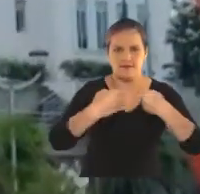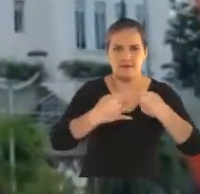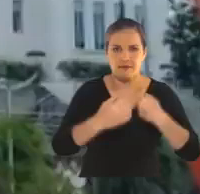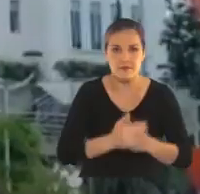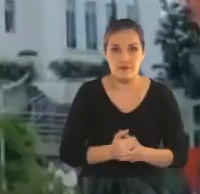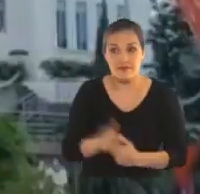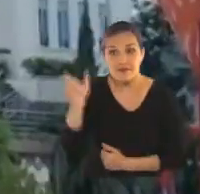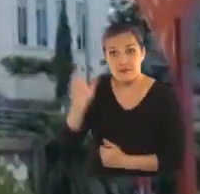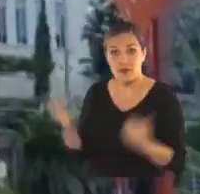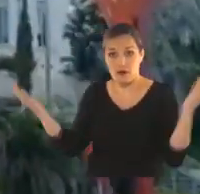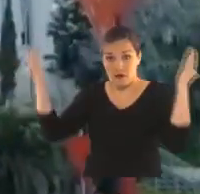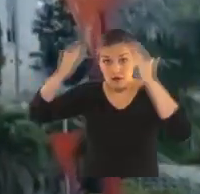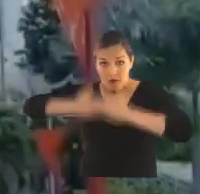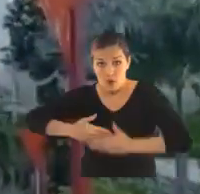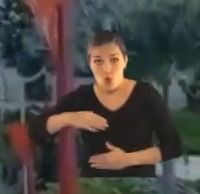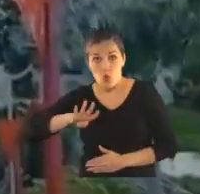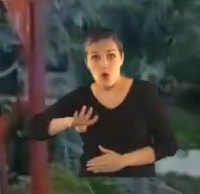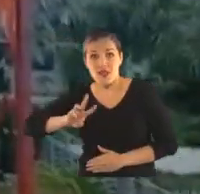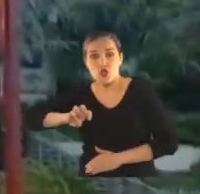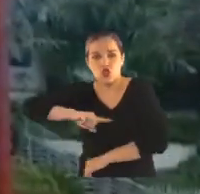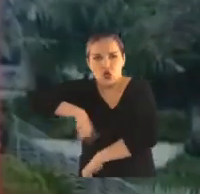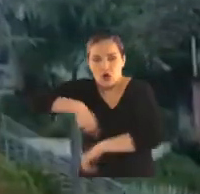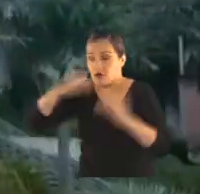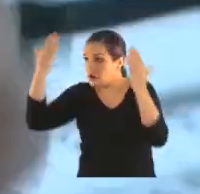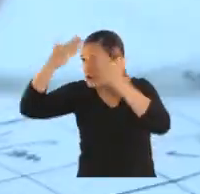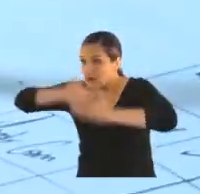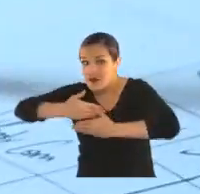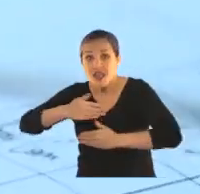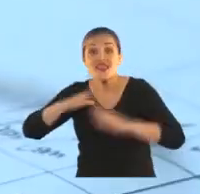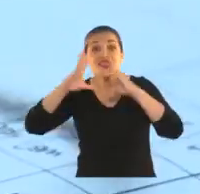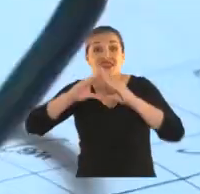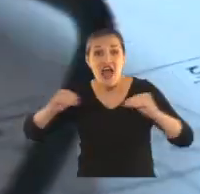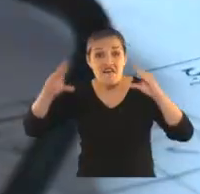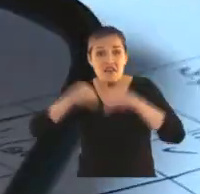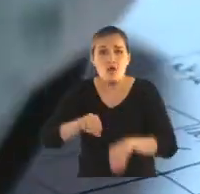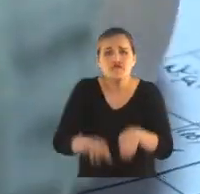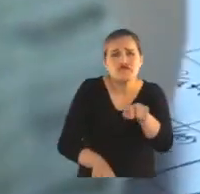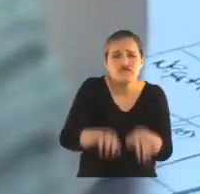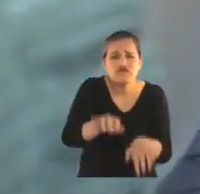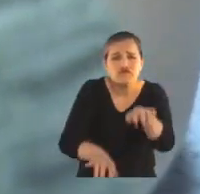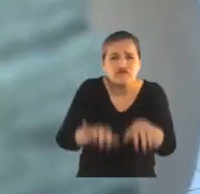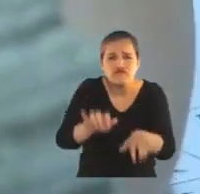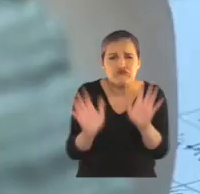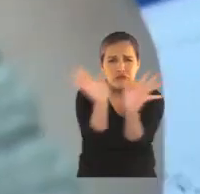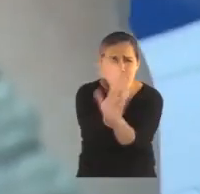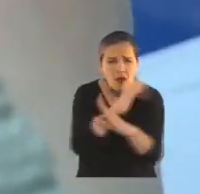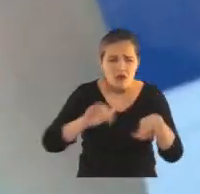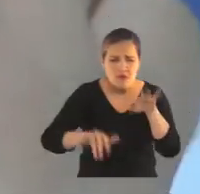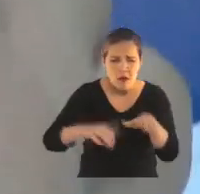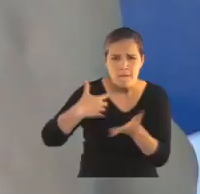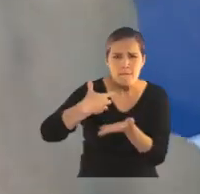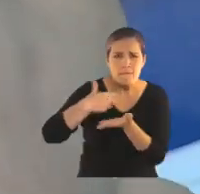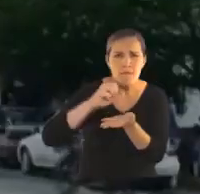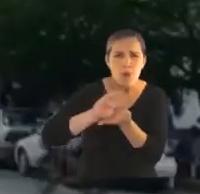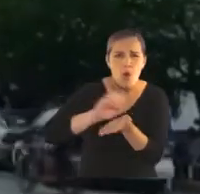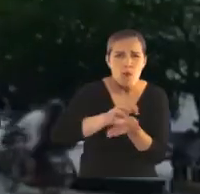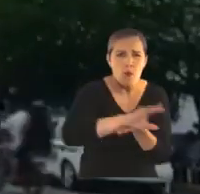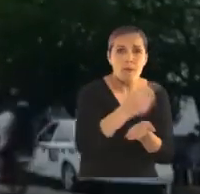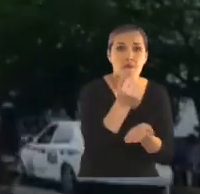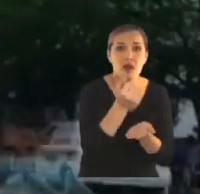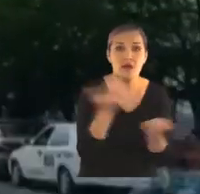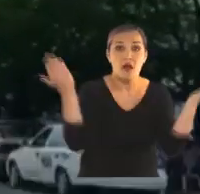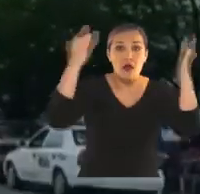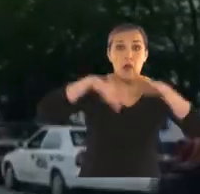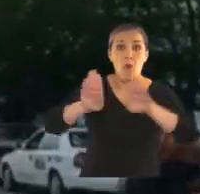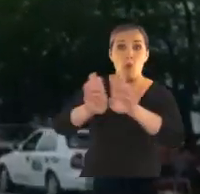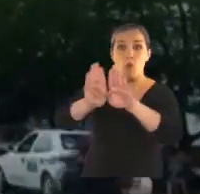estuvo 48 horas escondido en la alcaldía, pasó la Navidad realizando operaciones bancarias fraudulentas y salió, se presume, por una de las